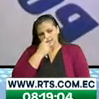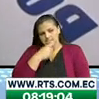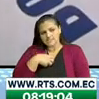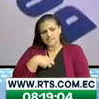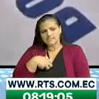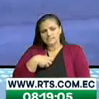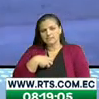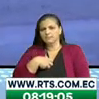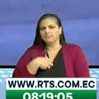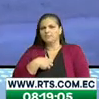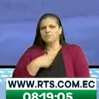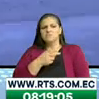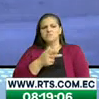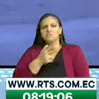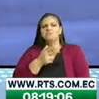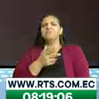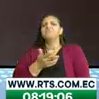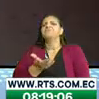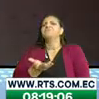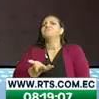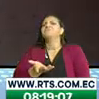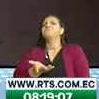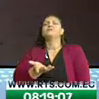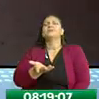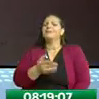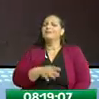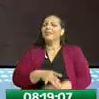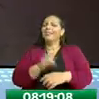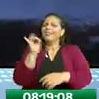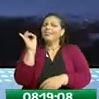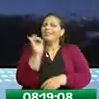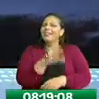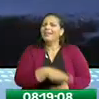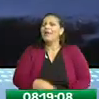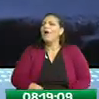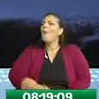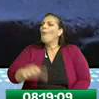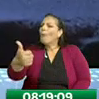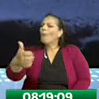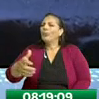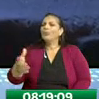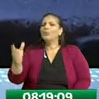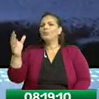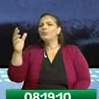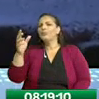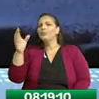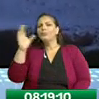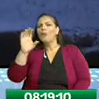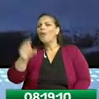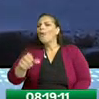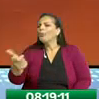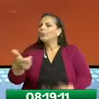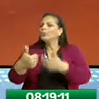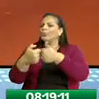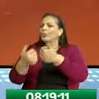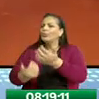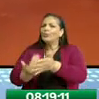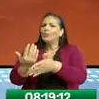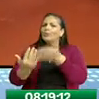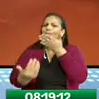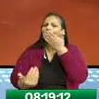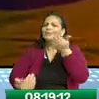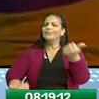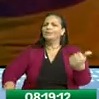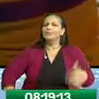¿Qué saca? A ver, ¿qué ganó el tipo haciendo eso? Dígame. No, pues, más bien resultó él mismo perjudicado, Hugo, porque vea, eso es algo terrible. Te